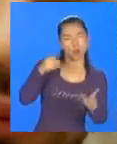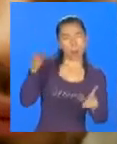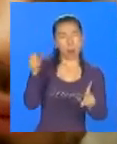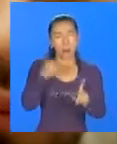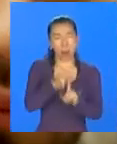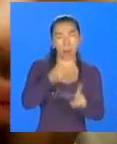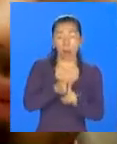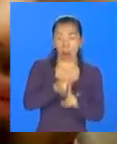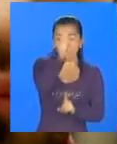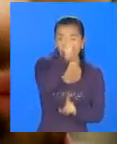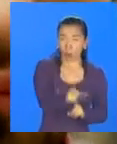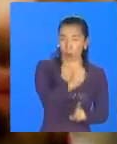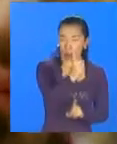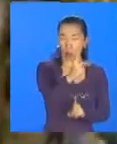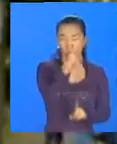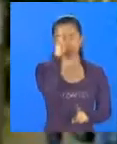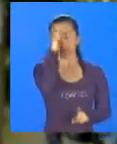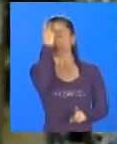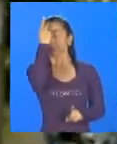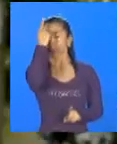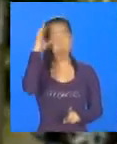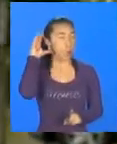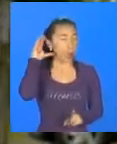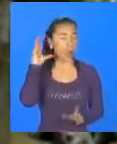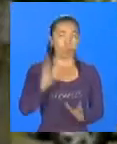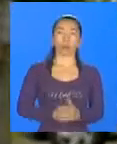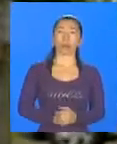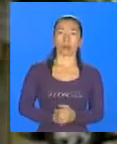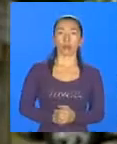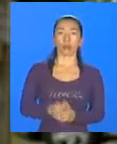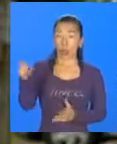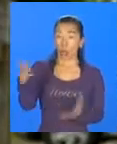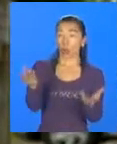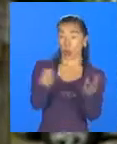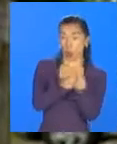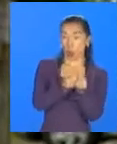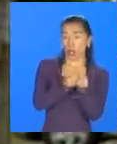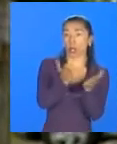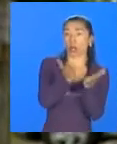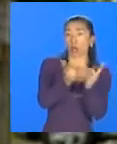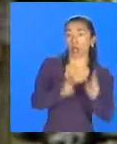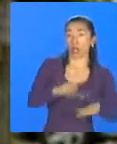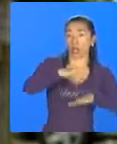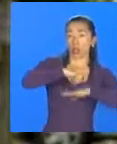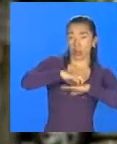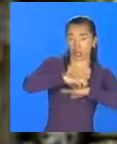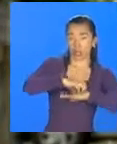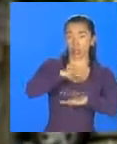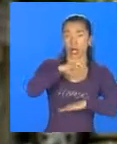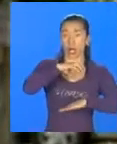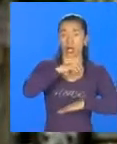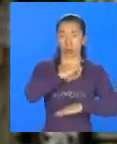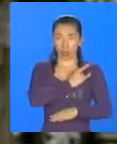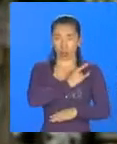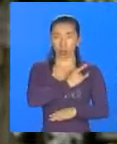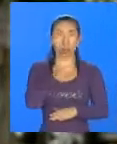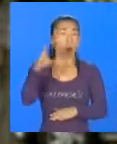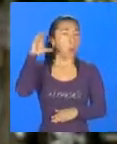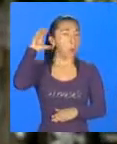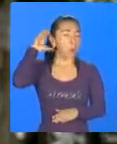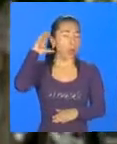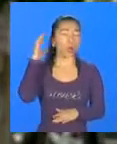de coma a uno de ellos. El compañero Cristian, estudiante de la Universidad del Tolima, de licenciatura en Ciencias Sociales, está en estado crítico,